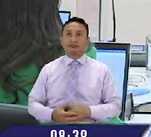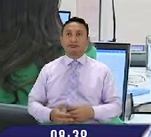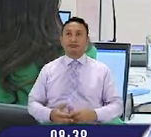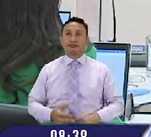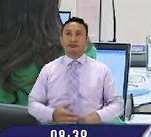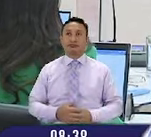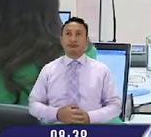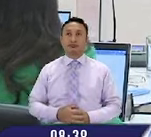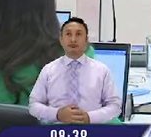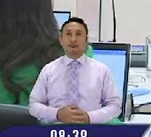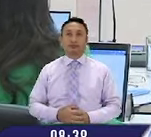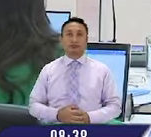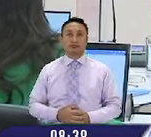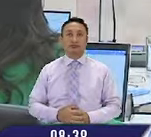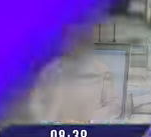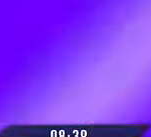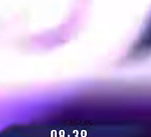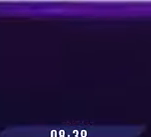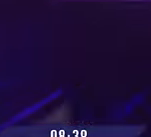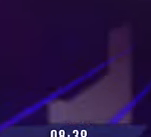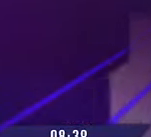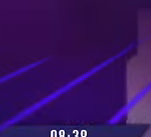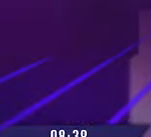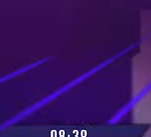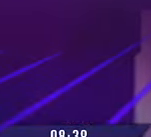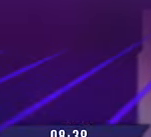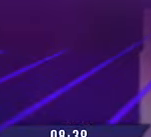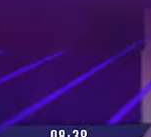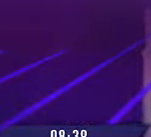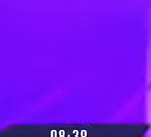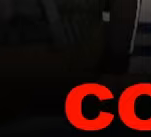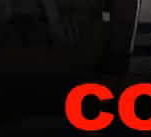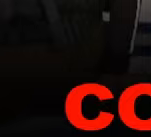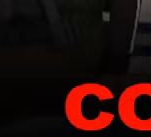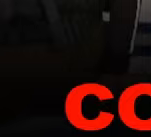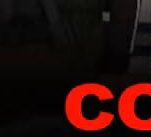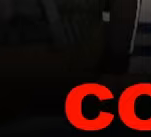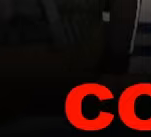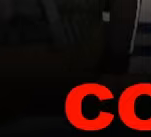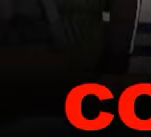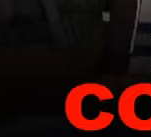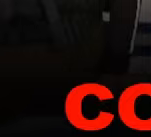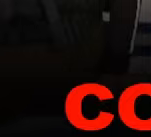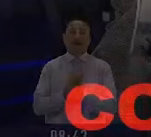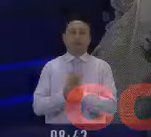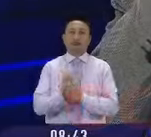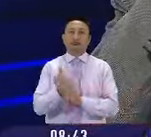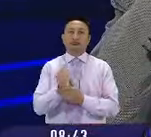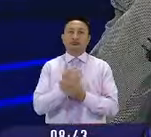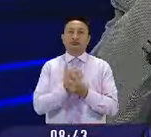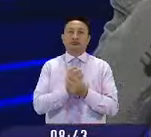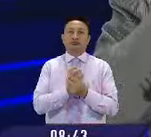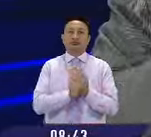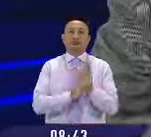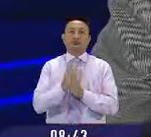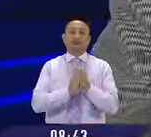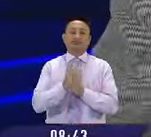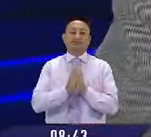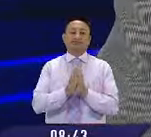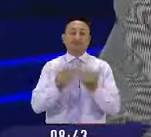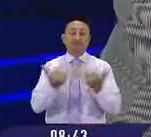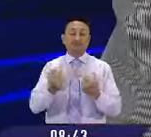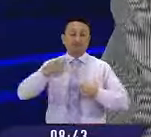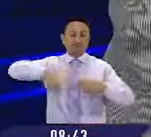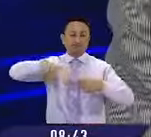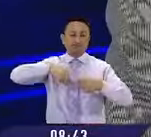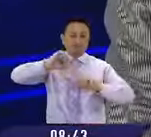Informó Priscila Cadena. En San Roque, policía detuvo a presunto. Estamos de vuelta en